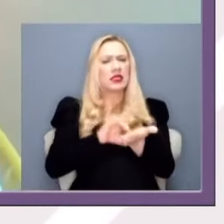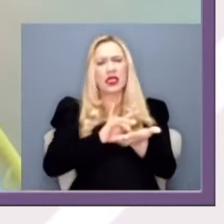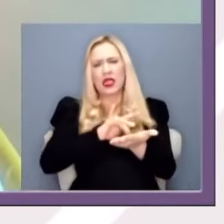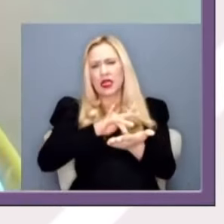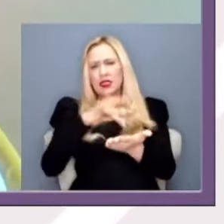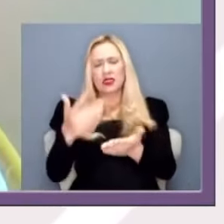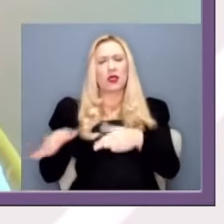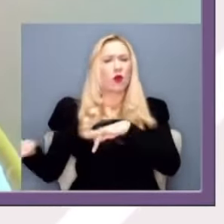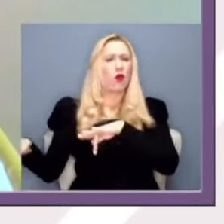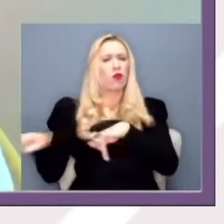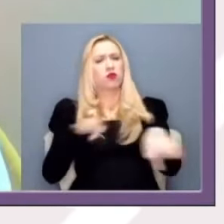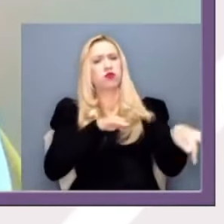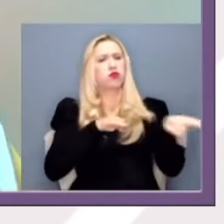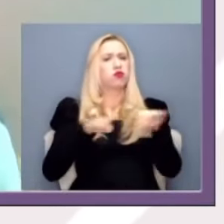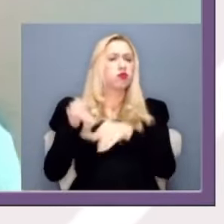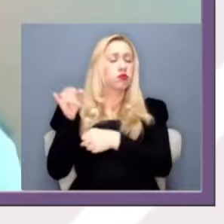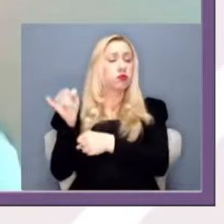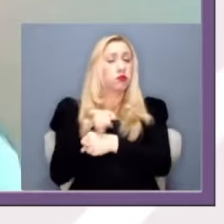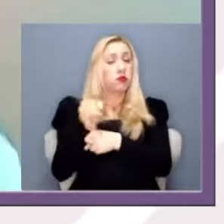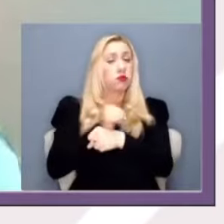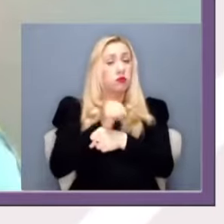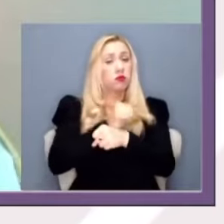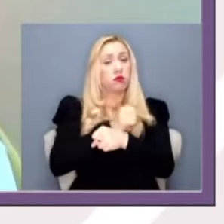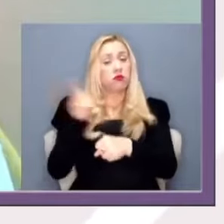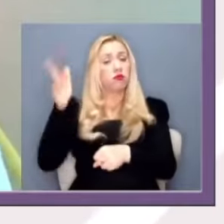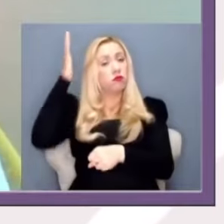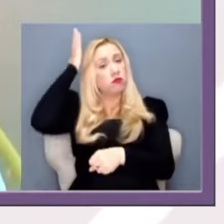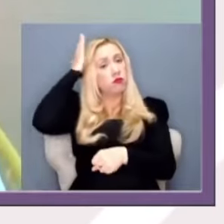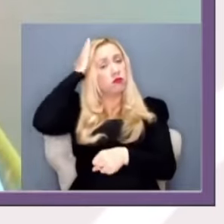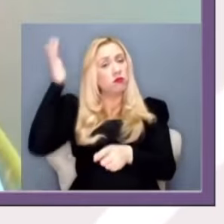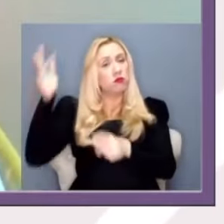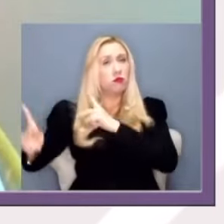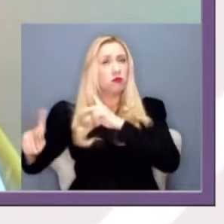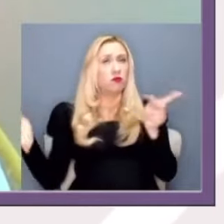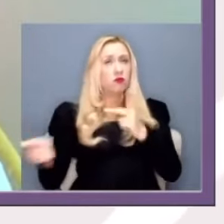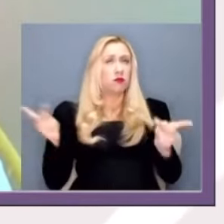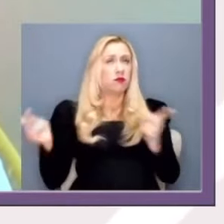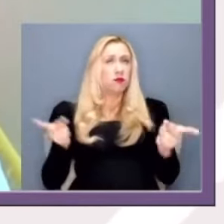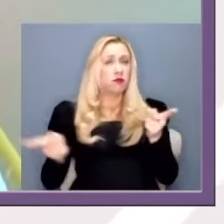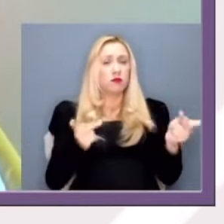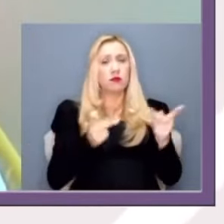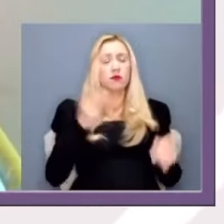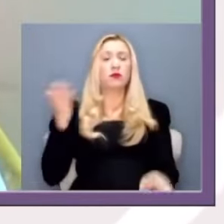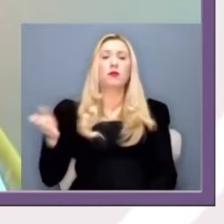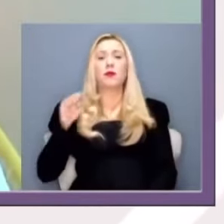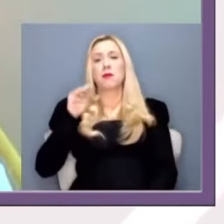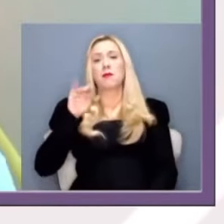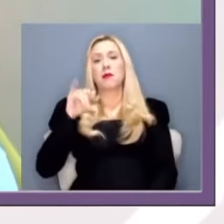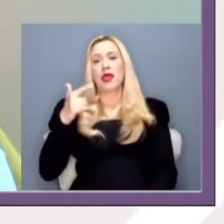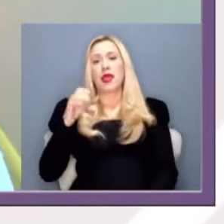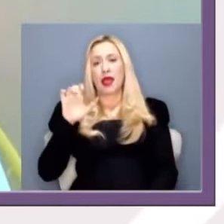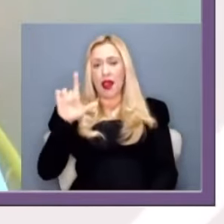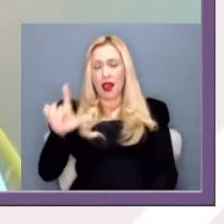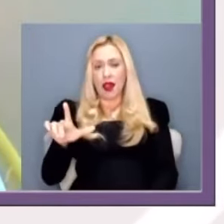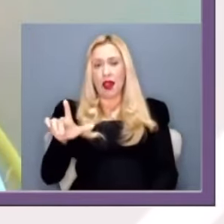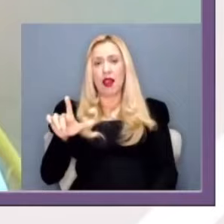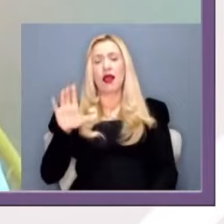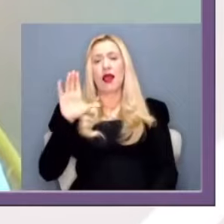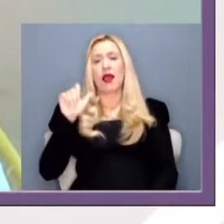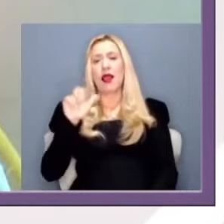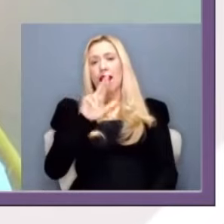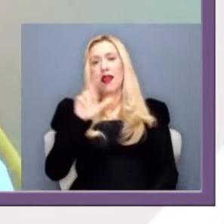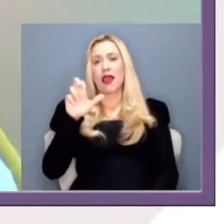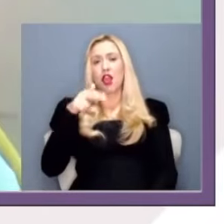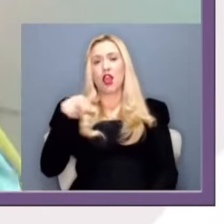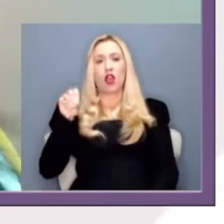titánica labor de nuestros investigadores que han liderado esta encuesta, es decir, de Miguel Fuentes Carreño, coordinador